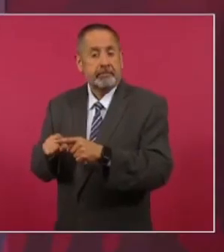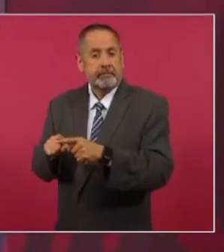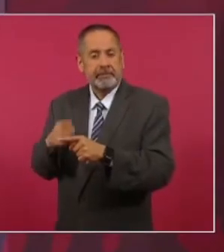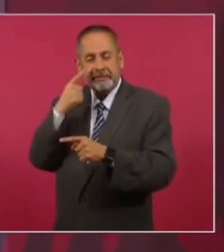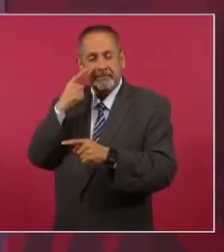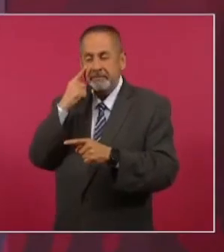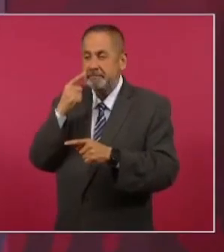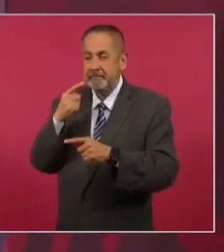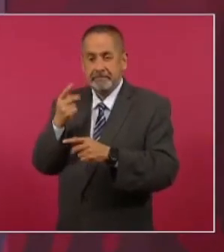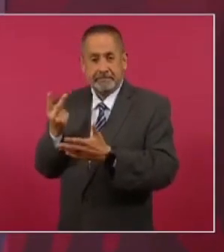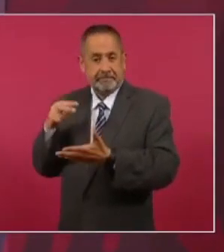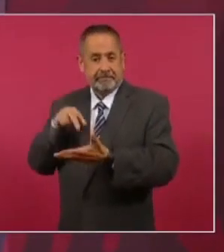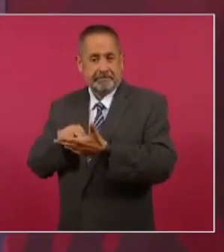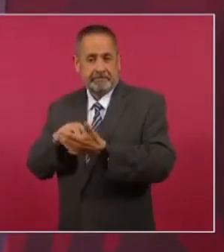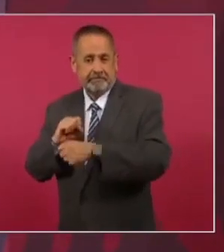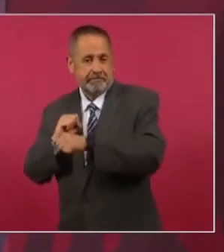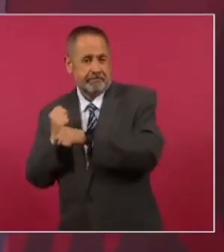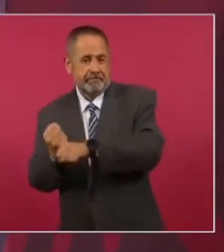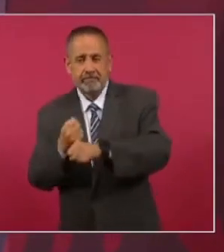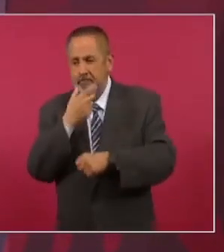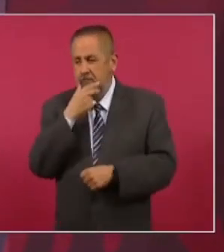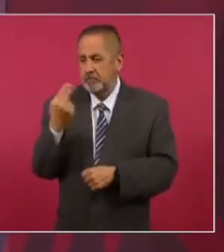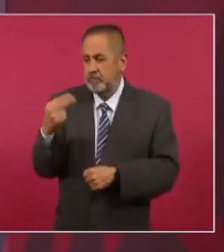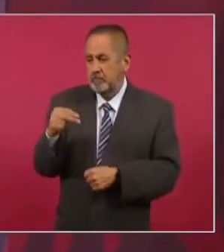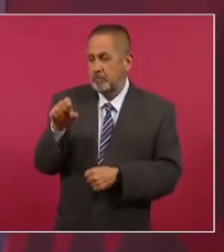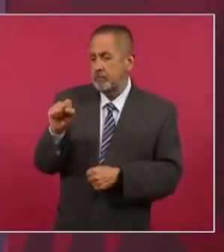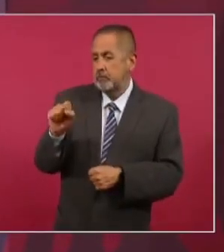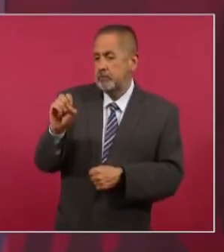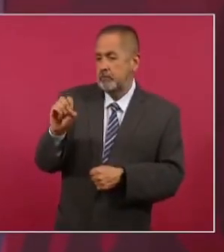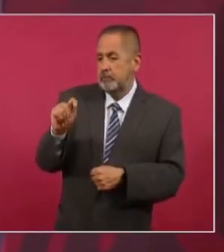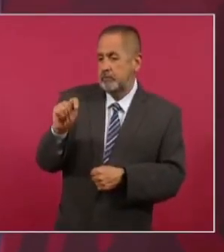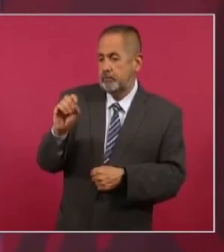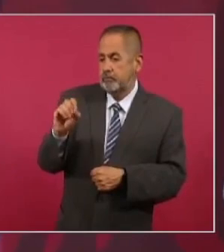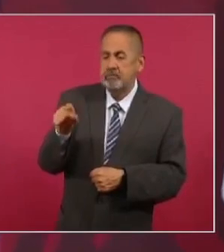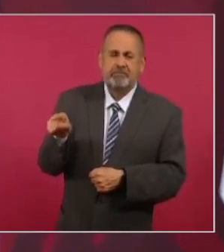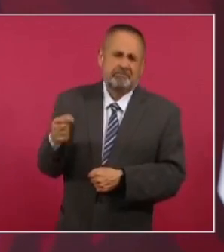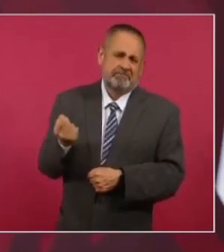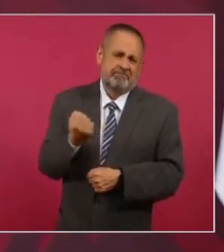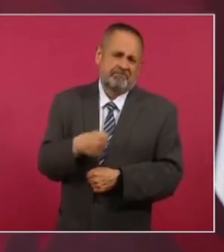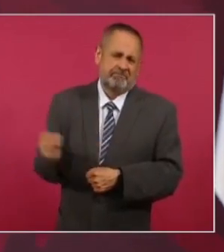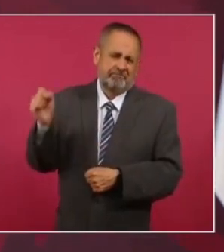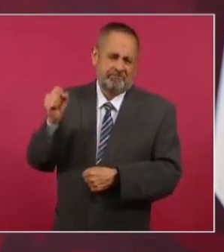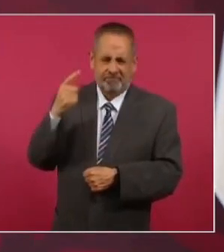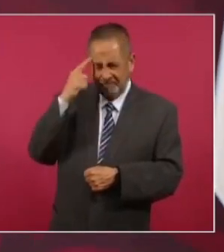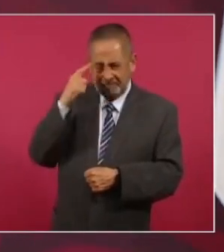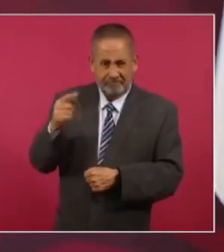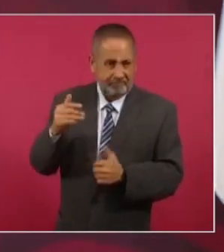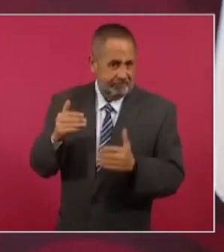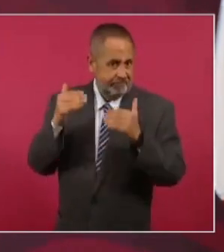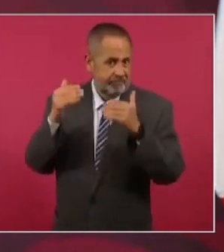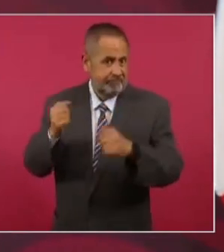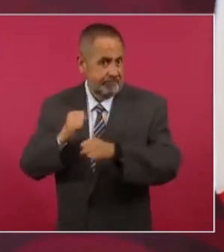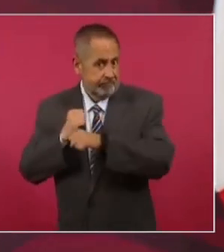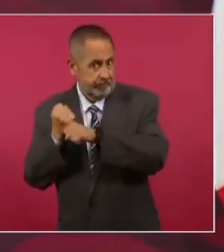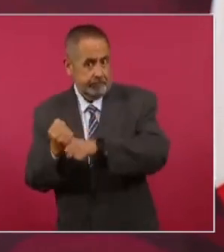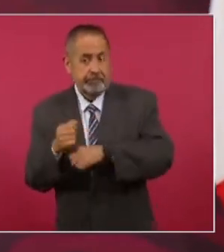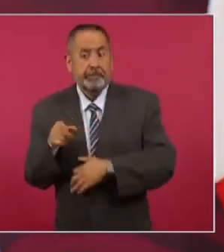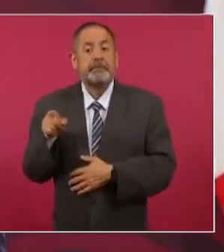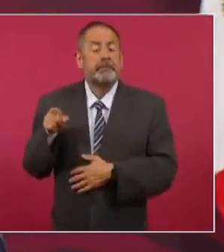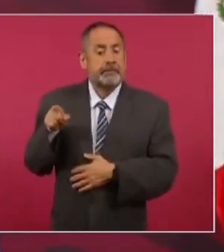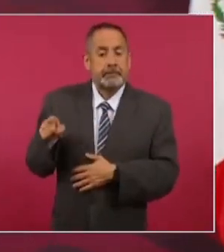de los más importantes ahora en grandes ligas y lo